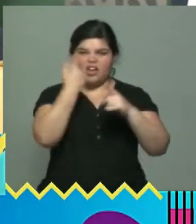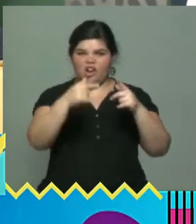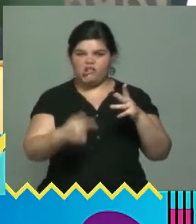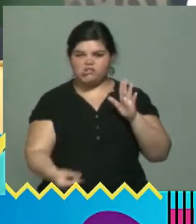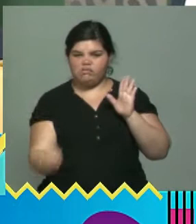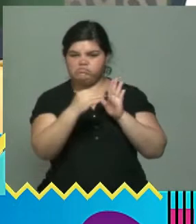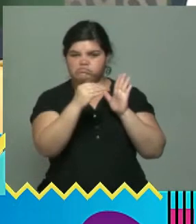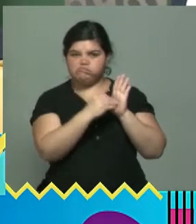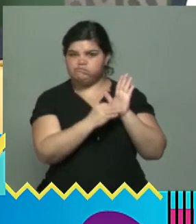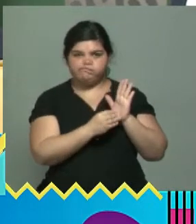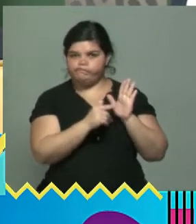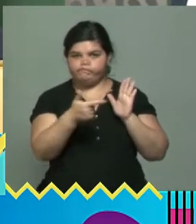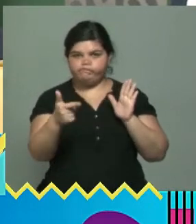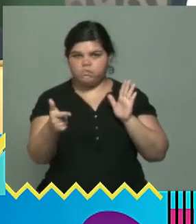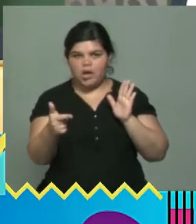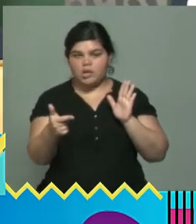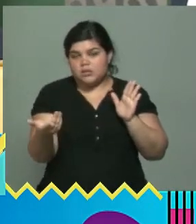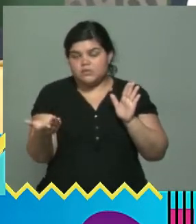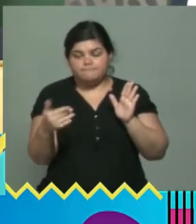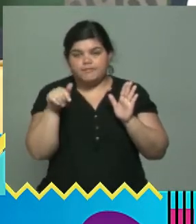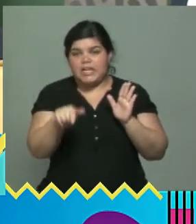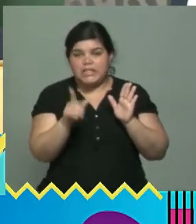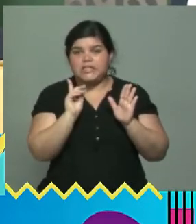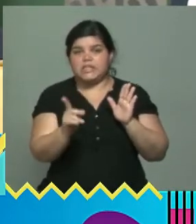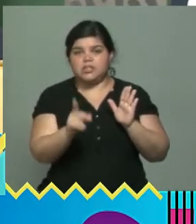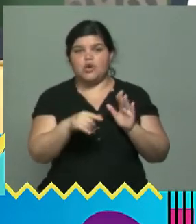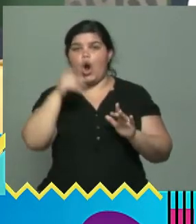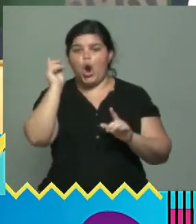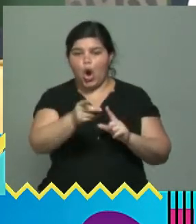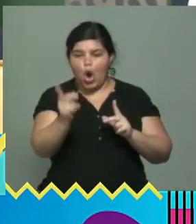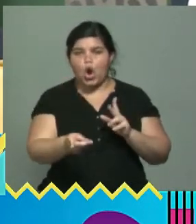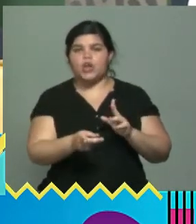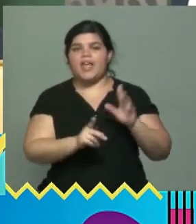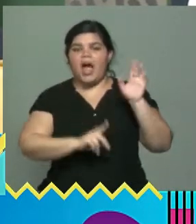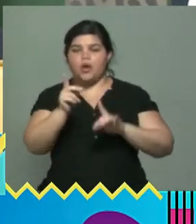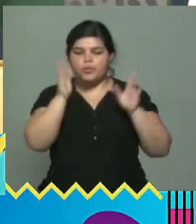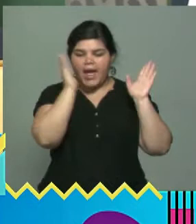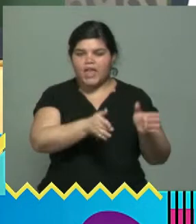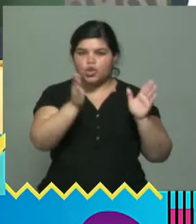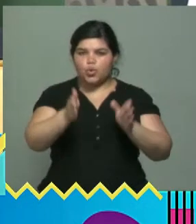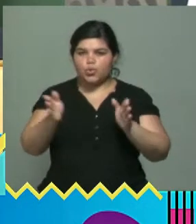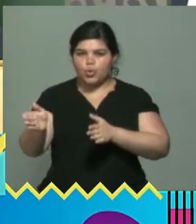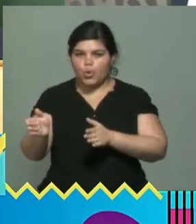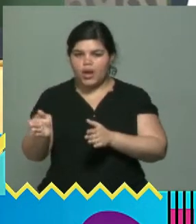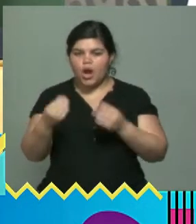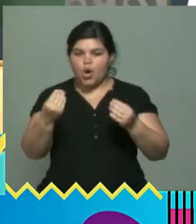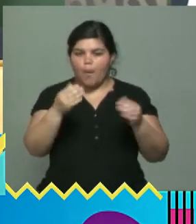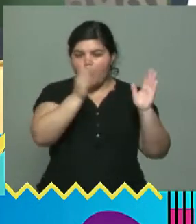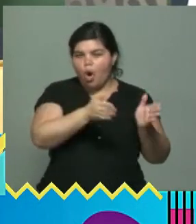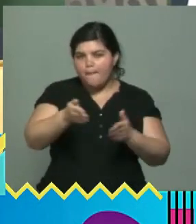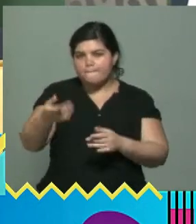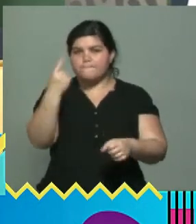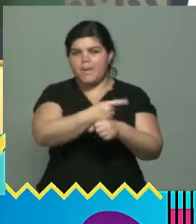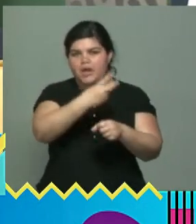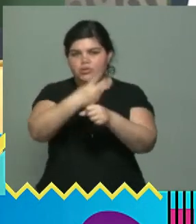marcos legislativos que, bueno, digamos que son los que dan órdenes y estructura a algunas cuestiones que son fundamentales.